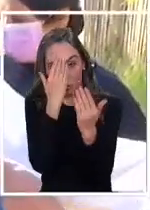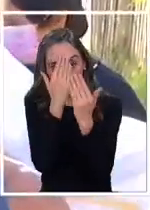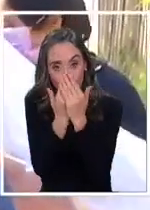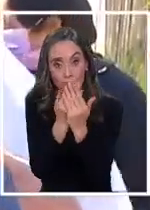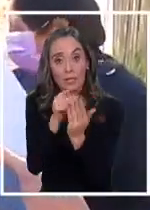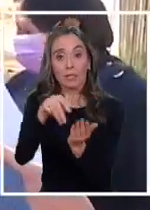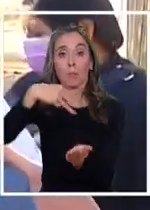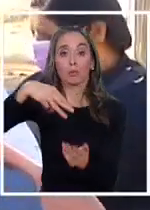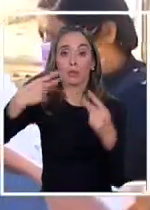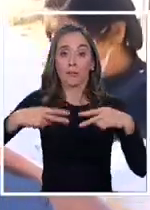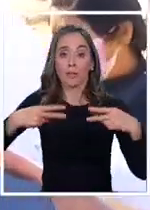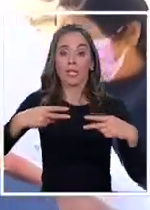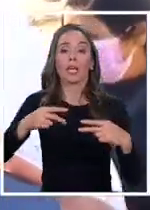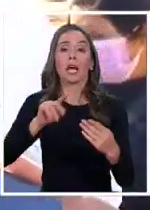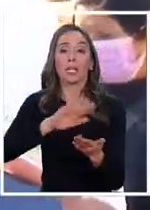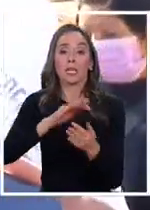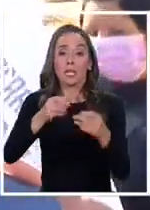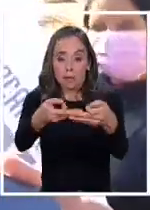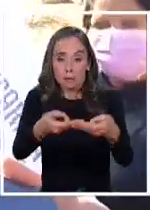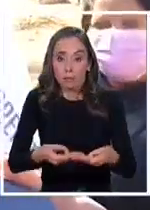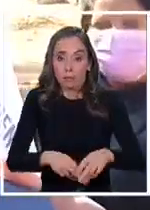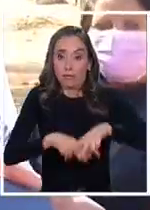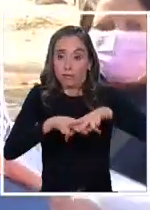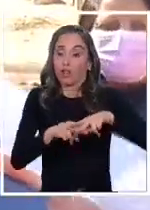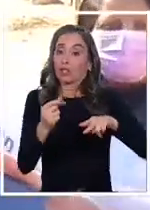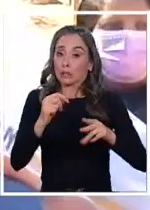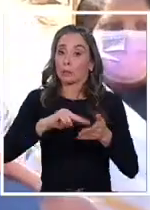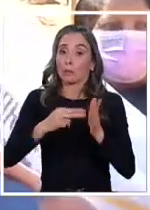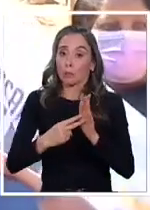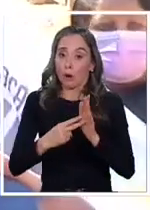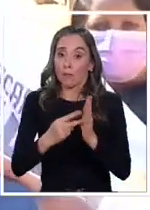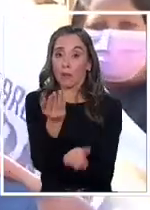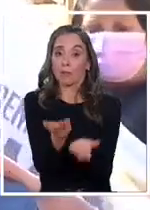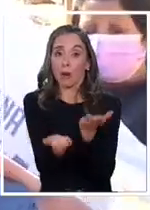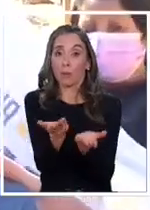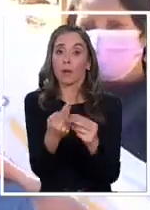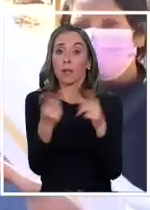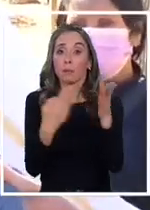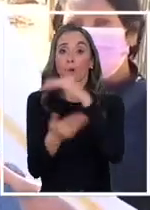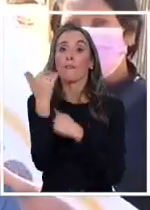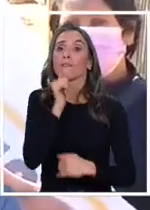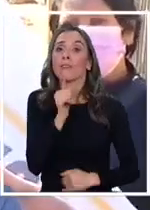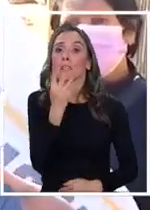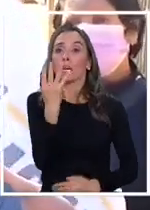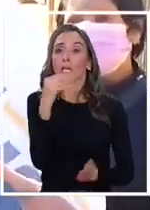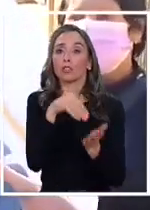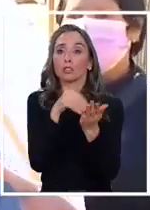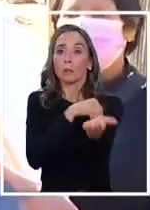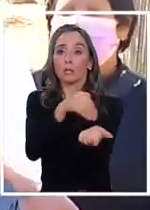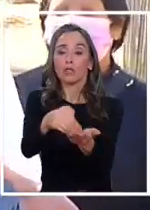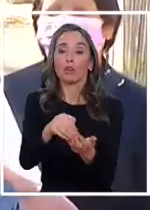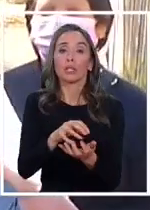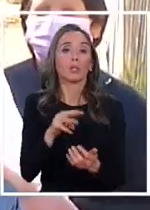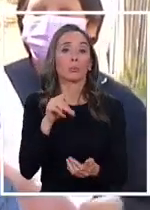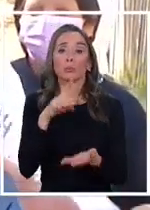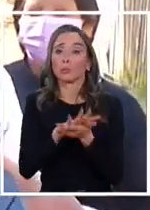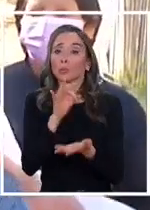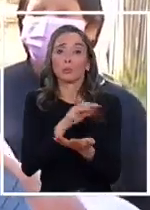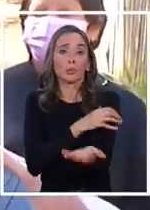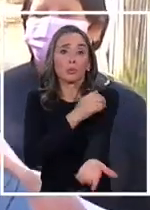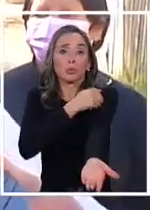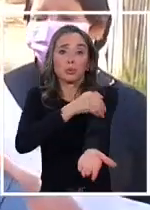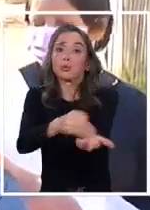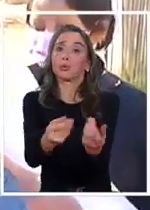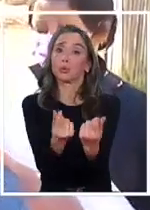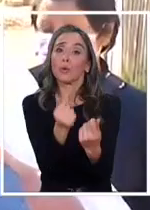que no tiene una salud financiera y un reconocido déficit en la cuenta pública pasada de 14.000 millones de pesos. Eso es muchísimo dinero que no nos